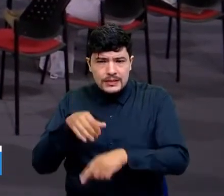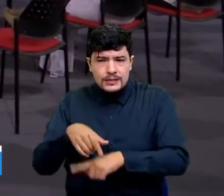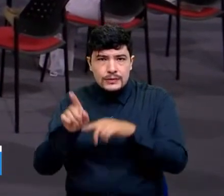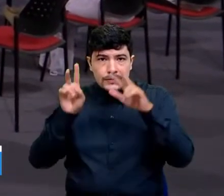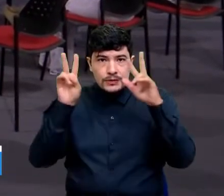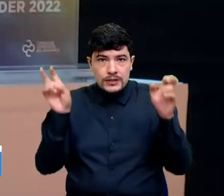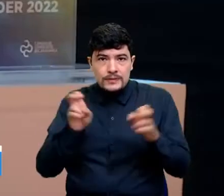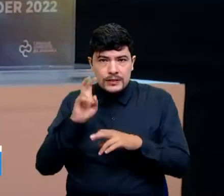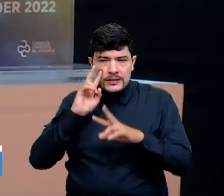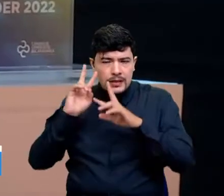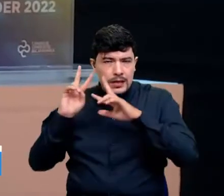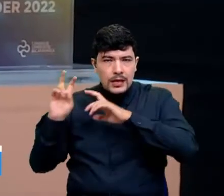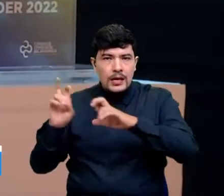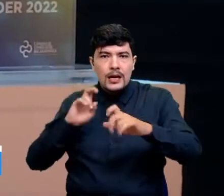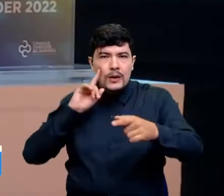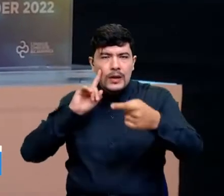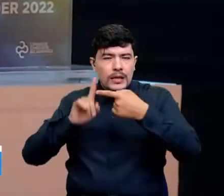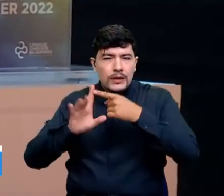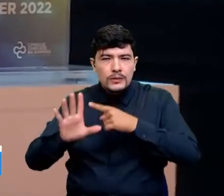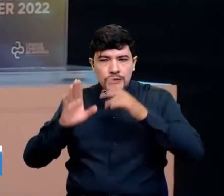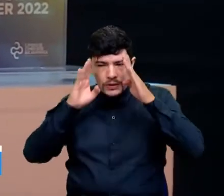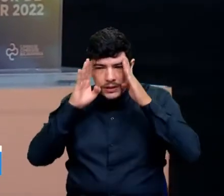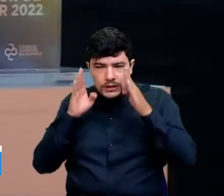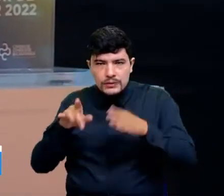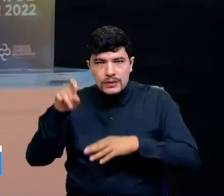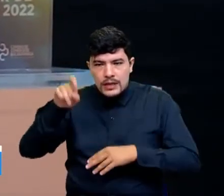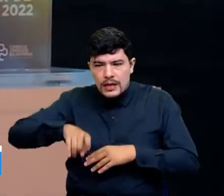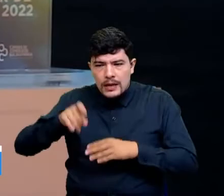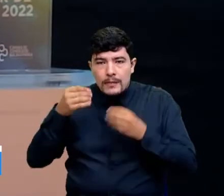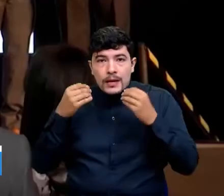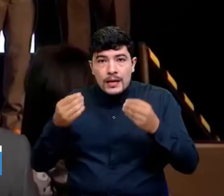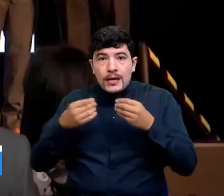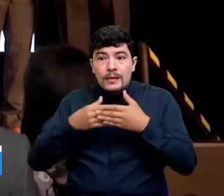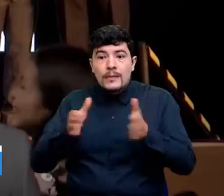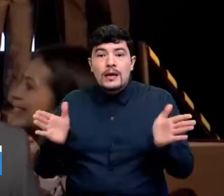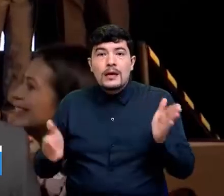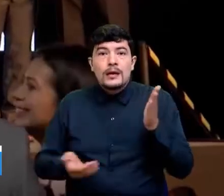exportación con el objetivo de atender sus necesidades para que sigan abriendo nuevos mercados.